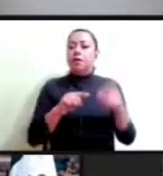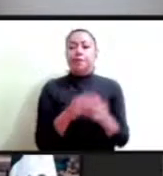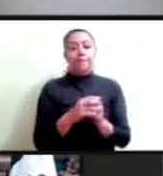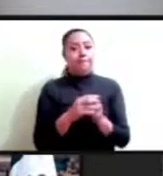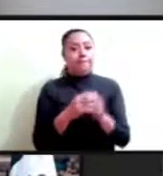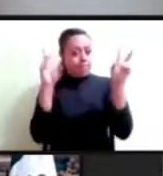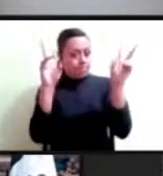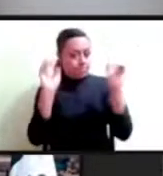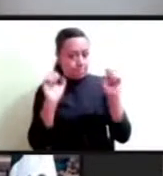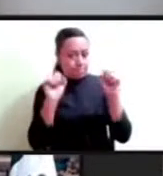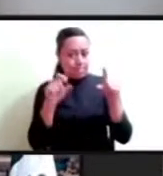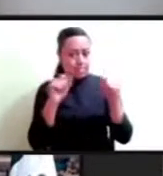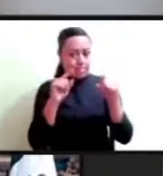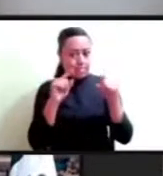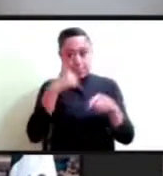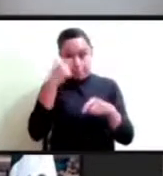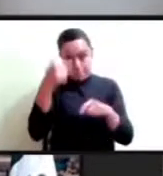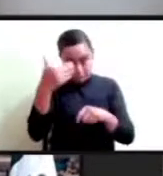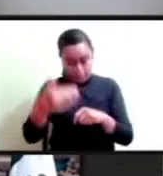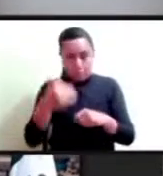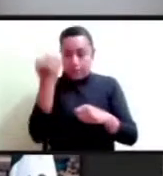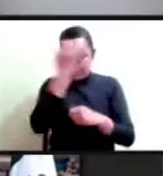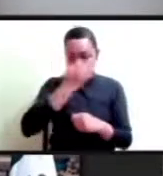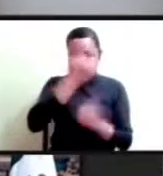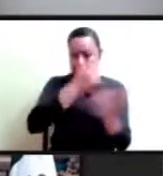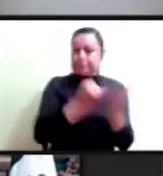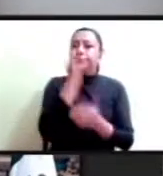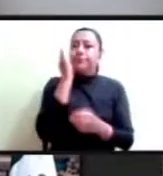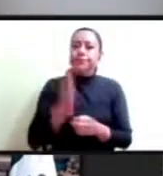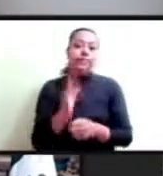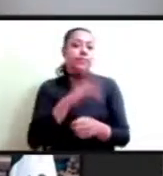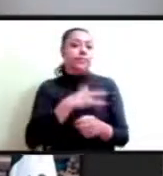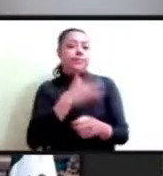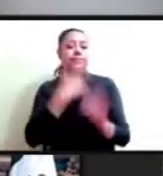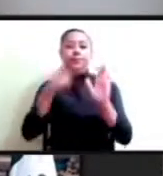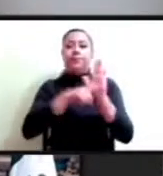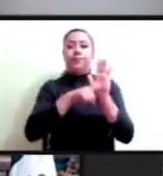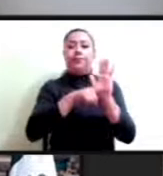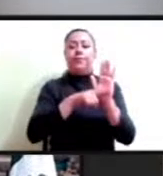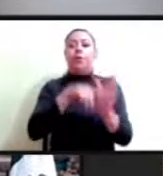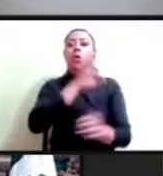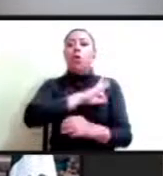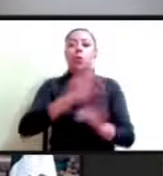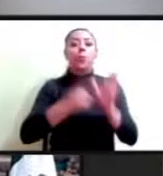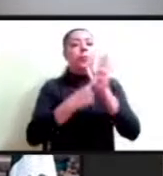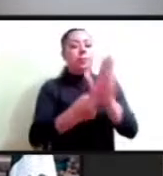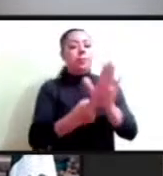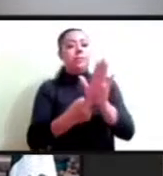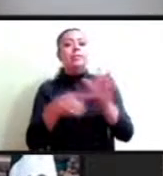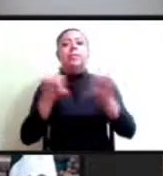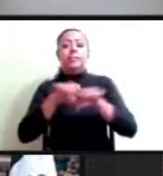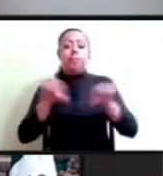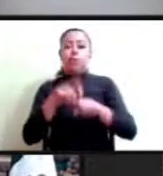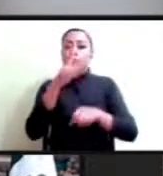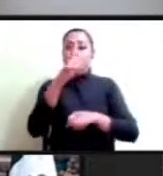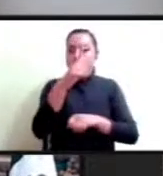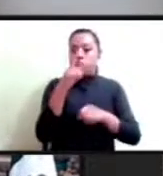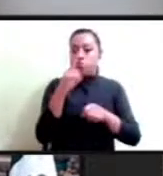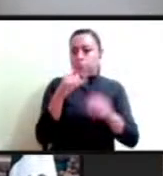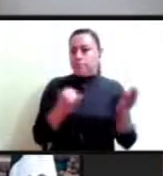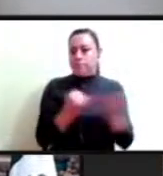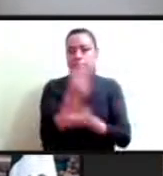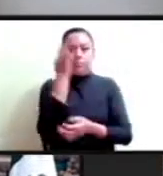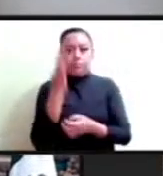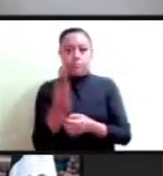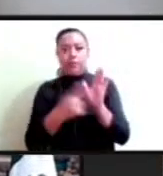a su análisis sea determinada su dictaminación en sentido negativo, podrán presentarse en un solo dictamen, el cual debe señalar